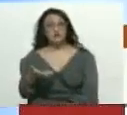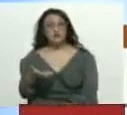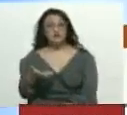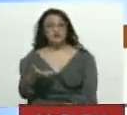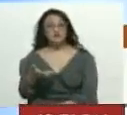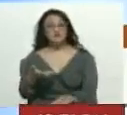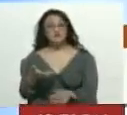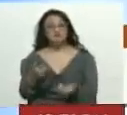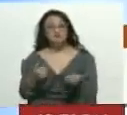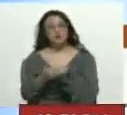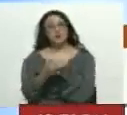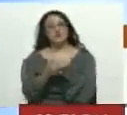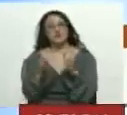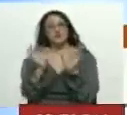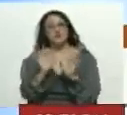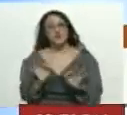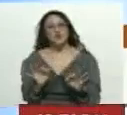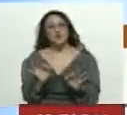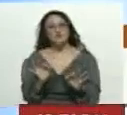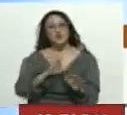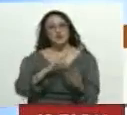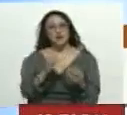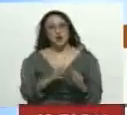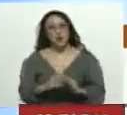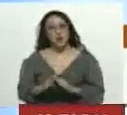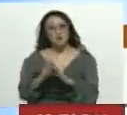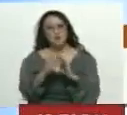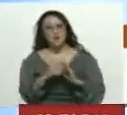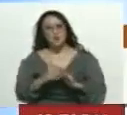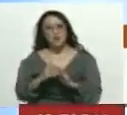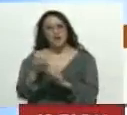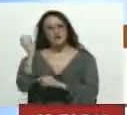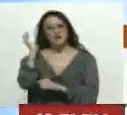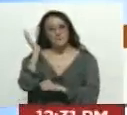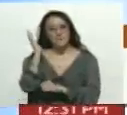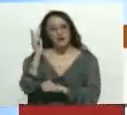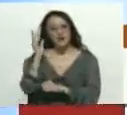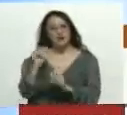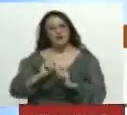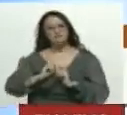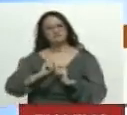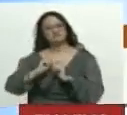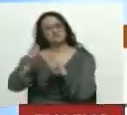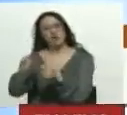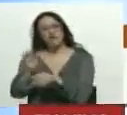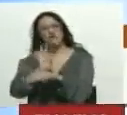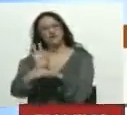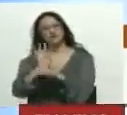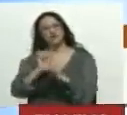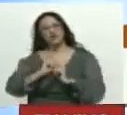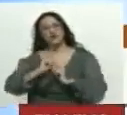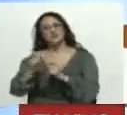y aportes metodológicos que da la comuna método asambleario delegación de funciones